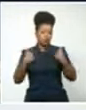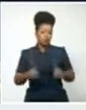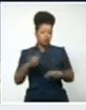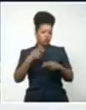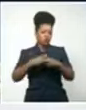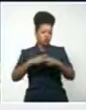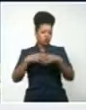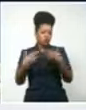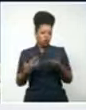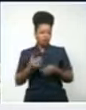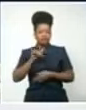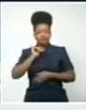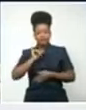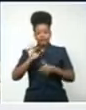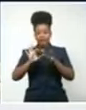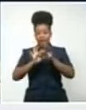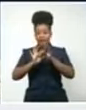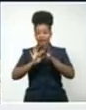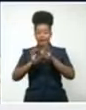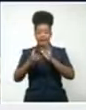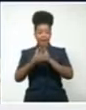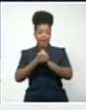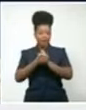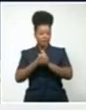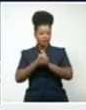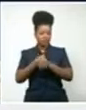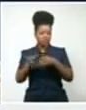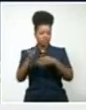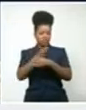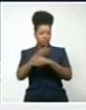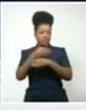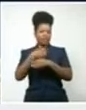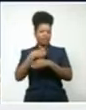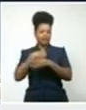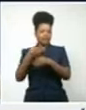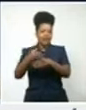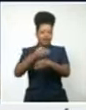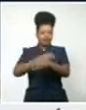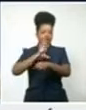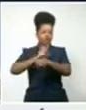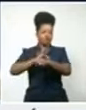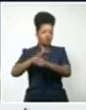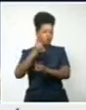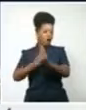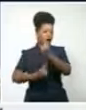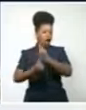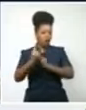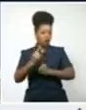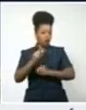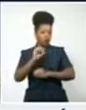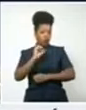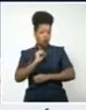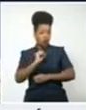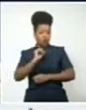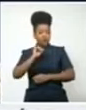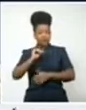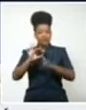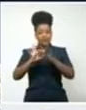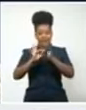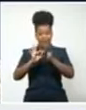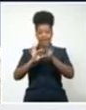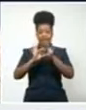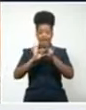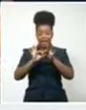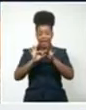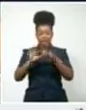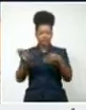IgM, que quiere decir que has tenido una infección reciente, y otro que es la IgG, que quiere